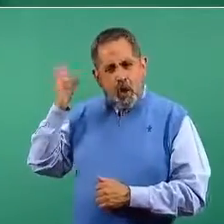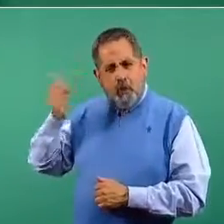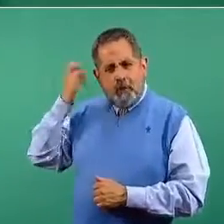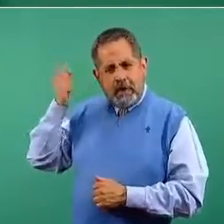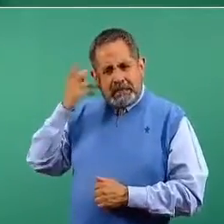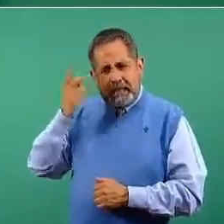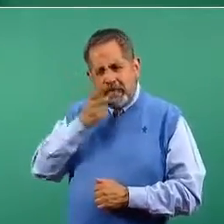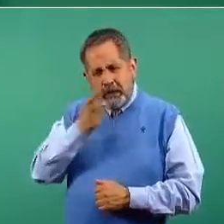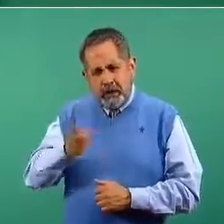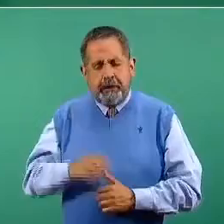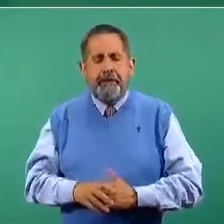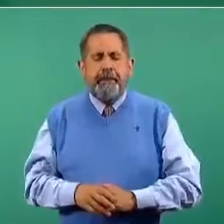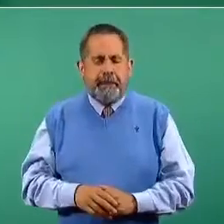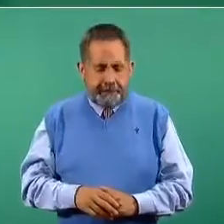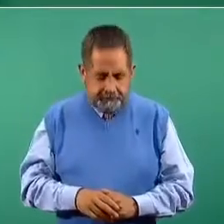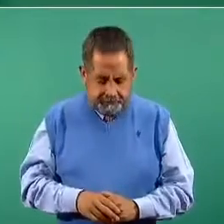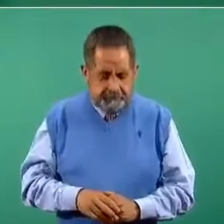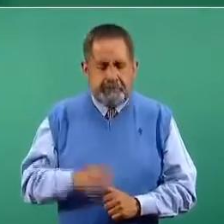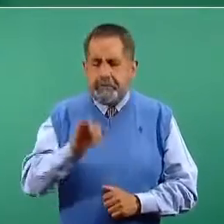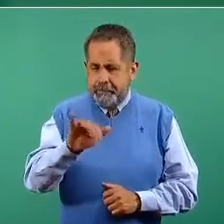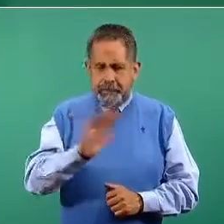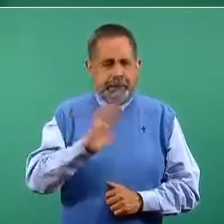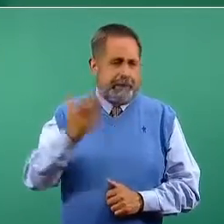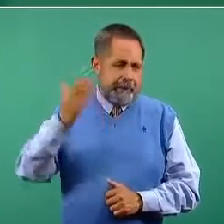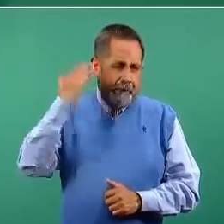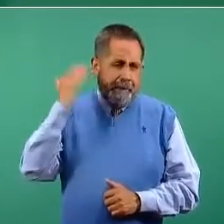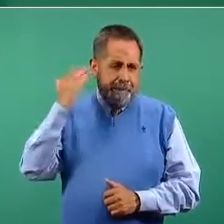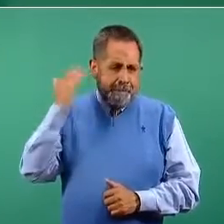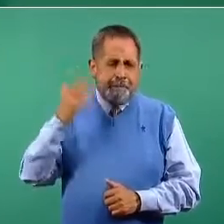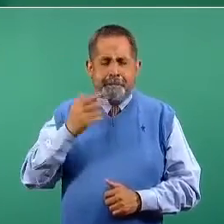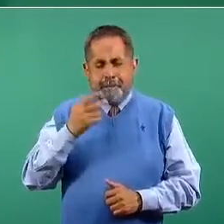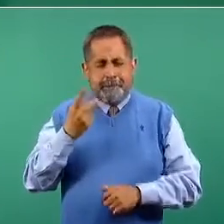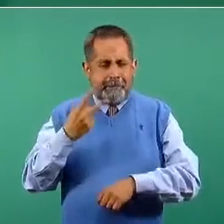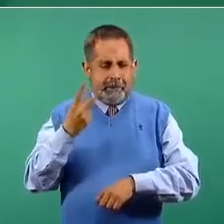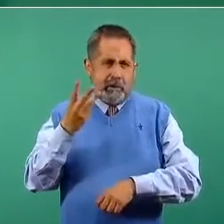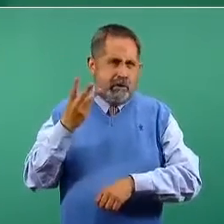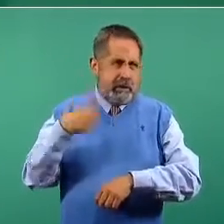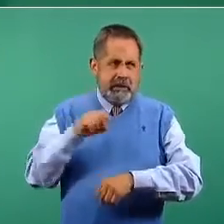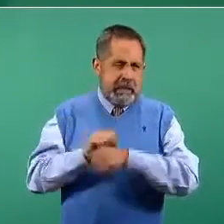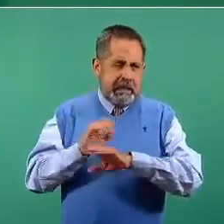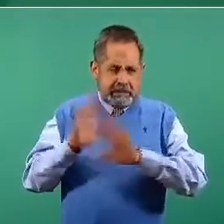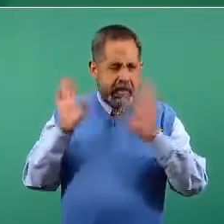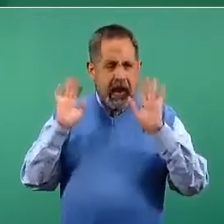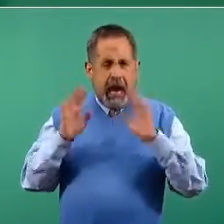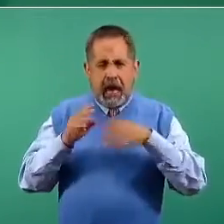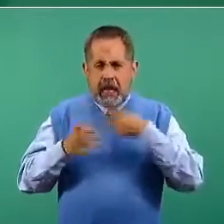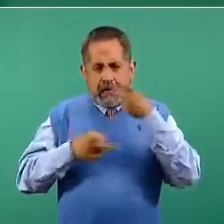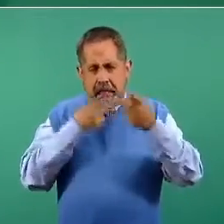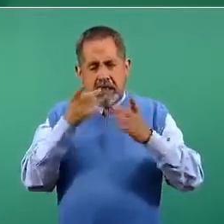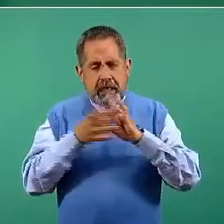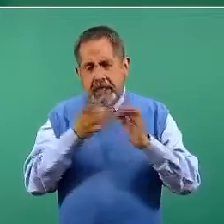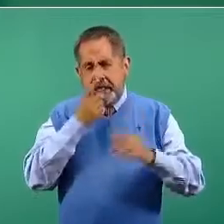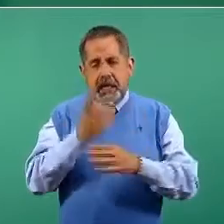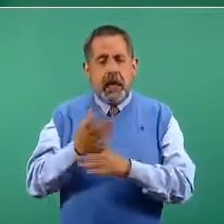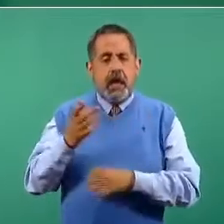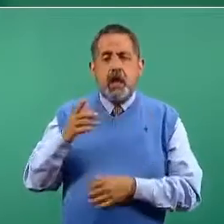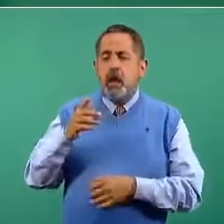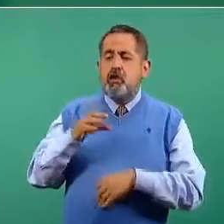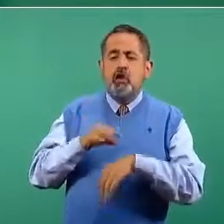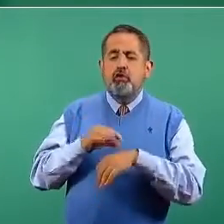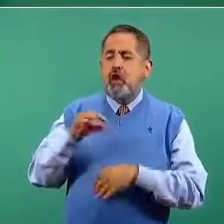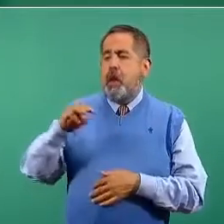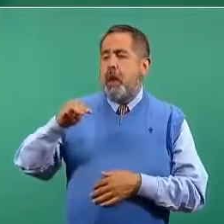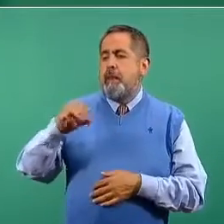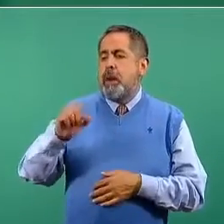es. Sí, ya habíamos comentado sobre eso hace algunas semanas, varias semanas. El doctor Manuel de la O.